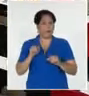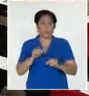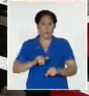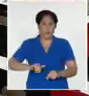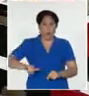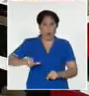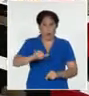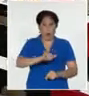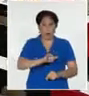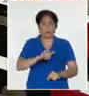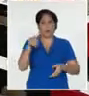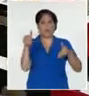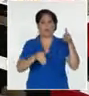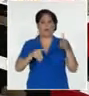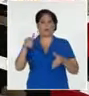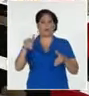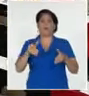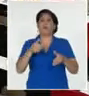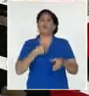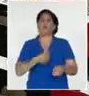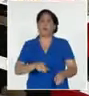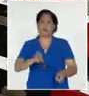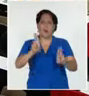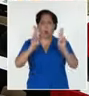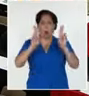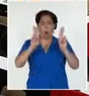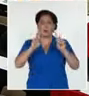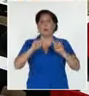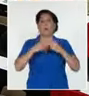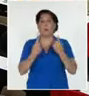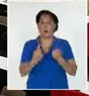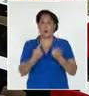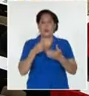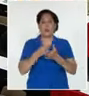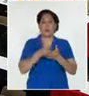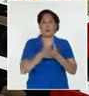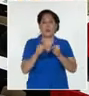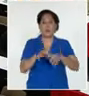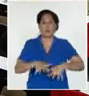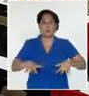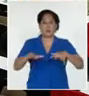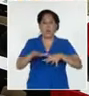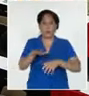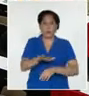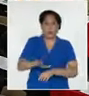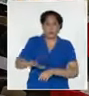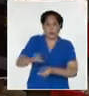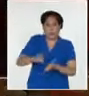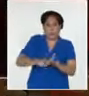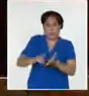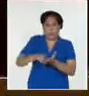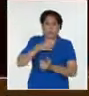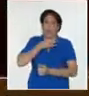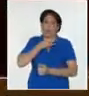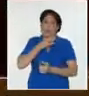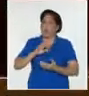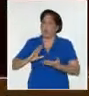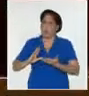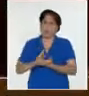de los participantes a la trascendencia del tema para enfrentar los problemas comunes de la pobreza y el